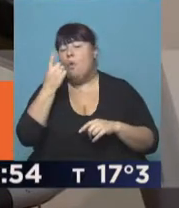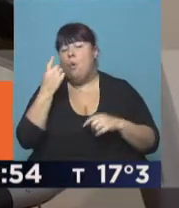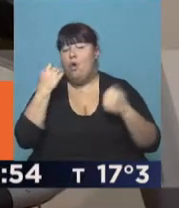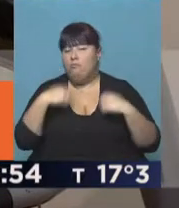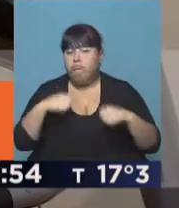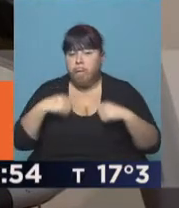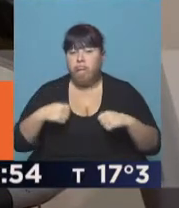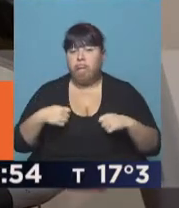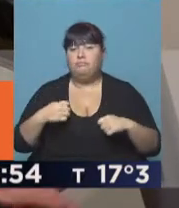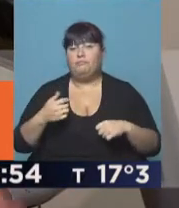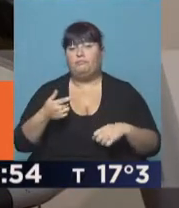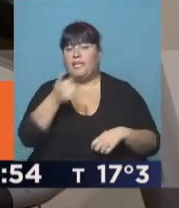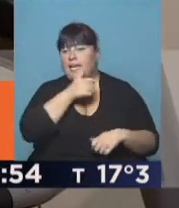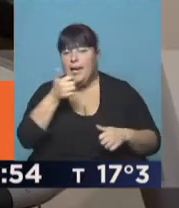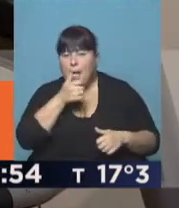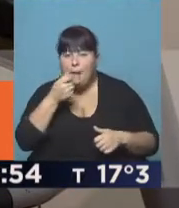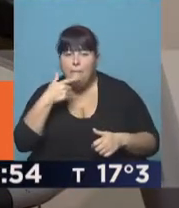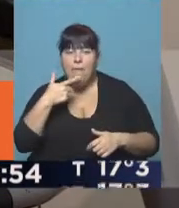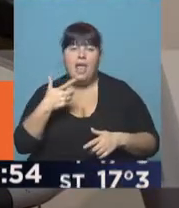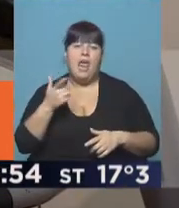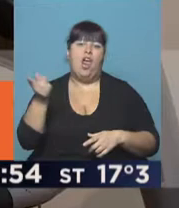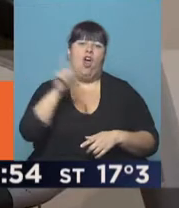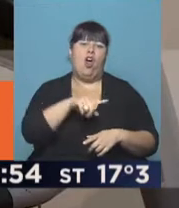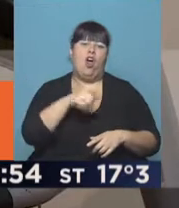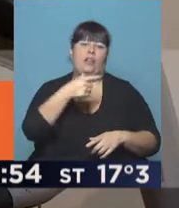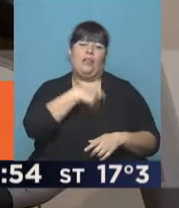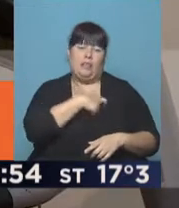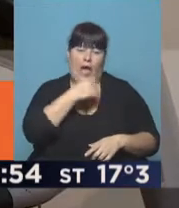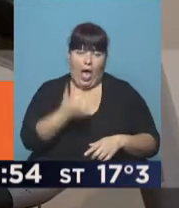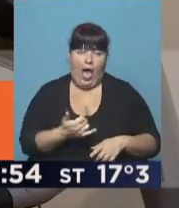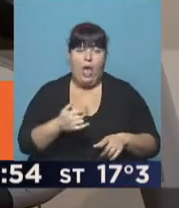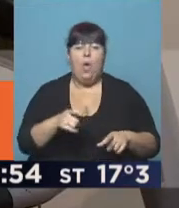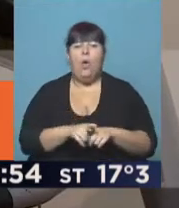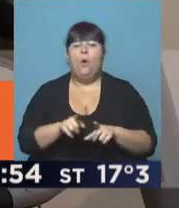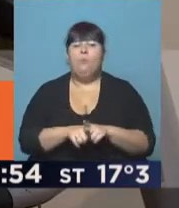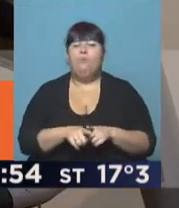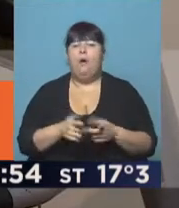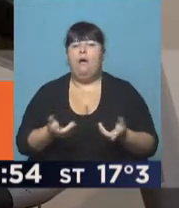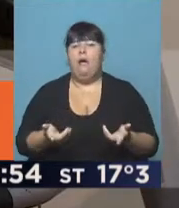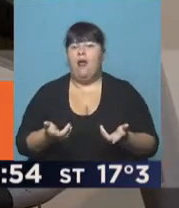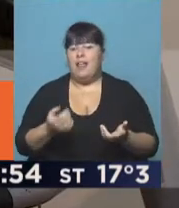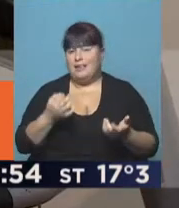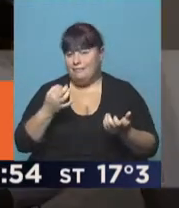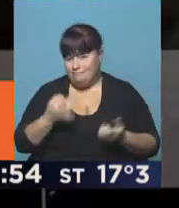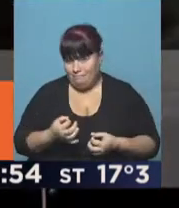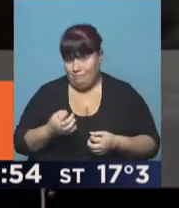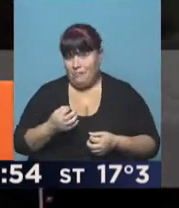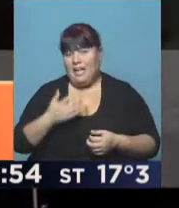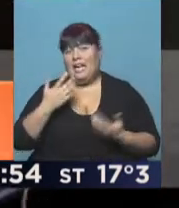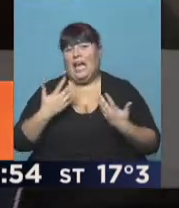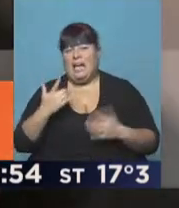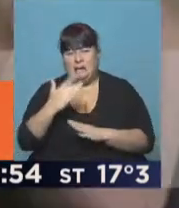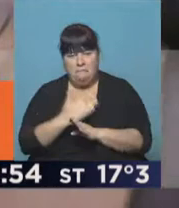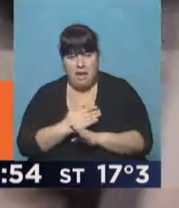ejercitando y tomando medicación, y el que tiene estén, es como que en realidad estás menos